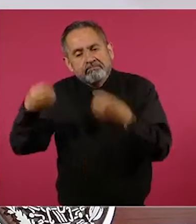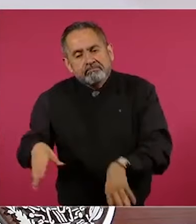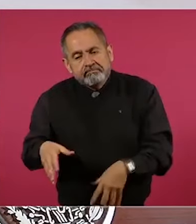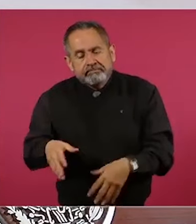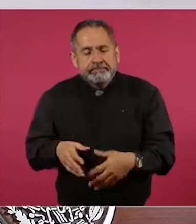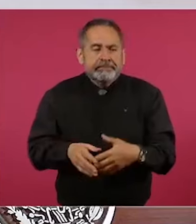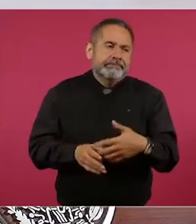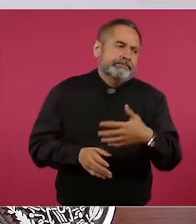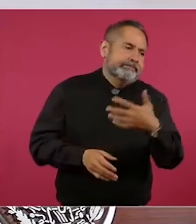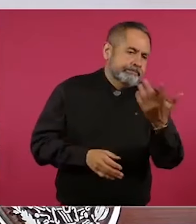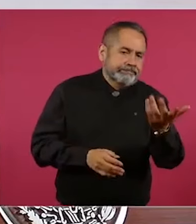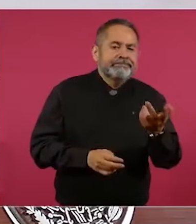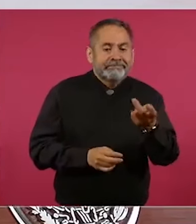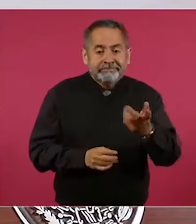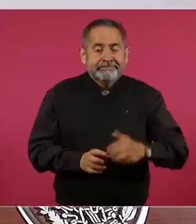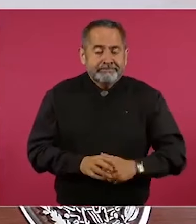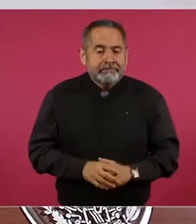Entonces,